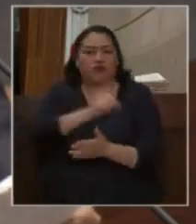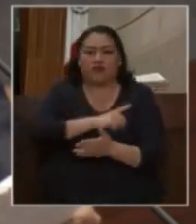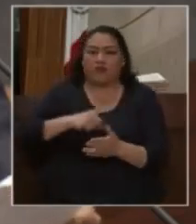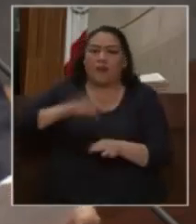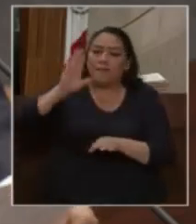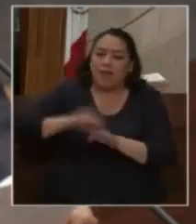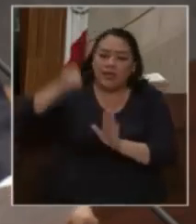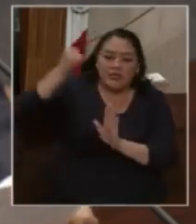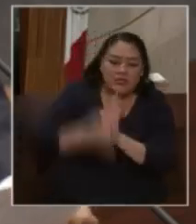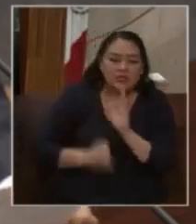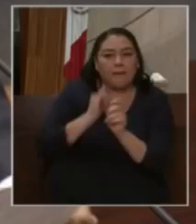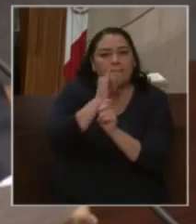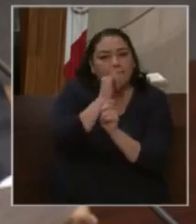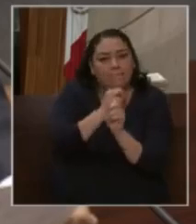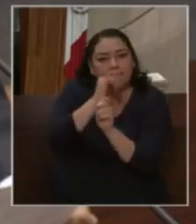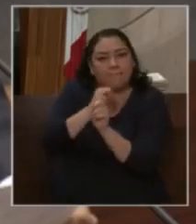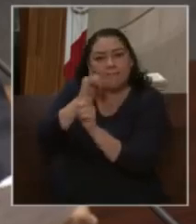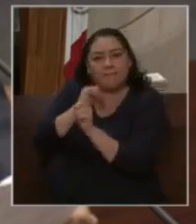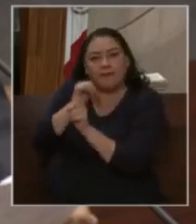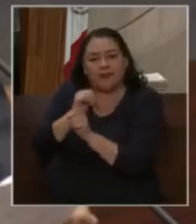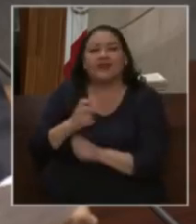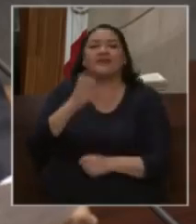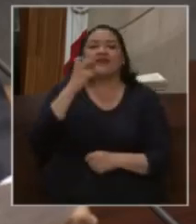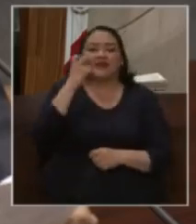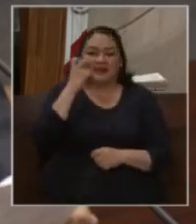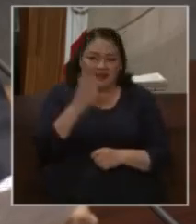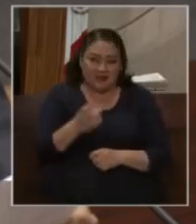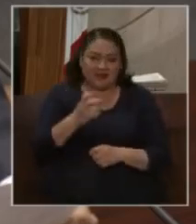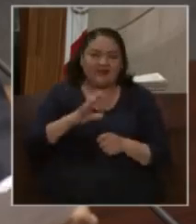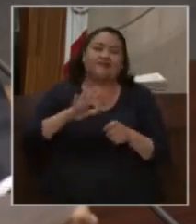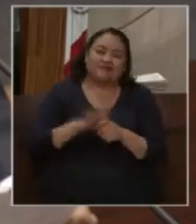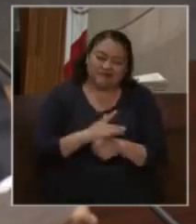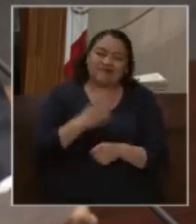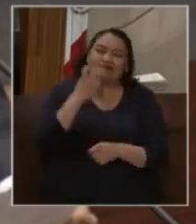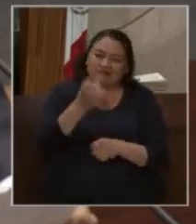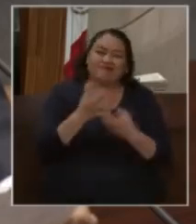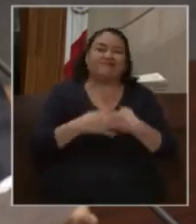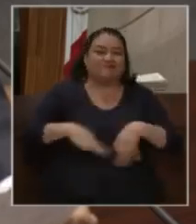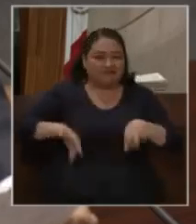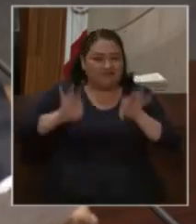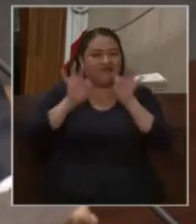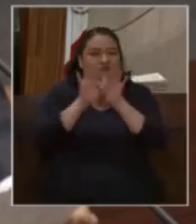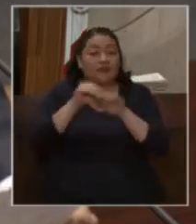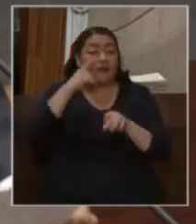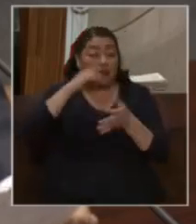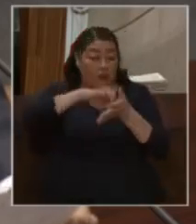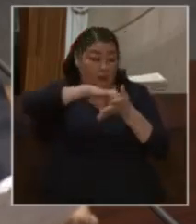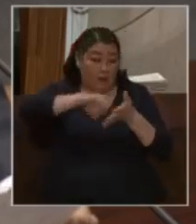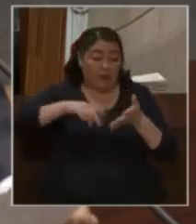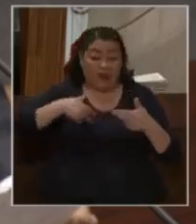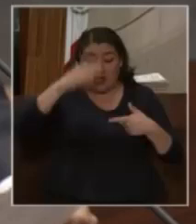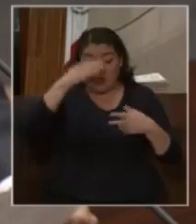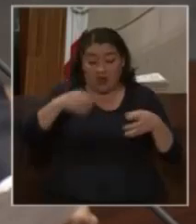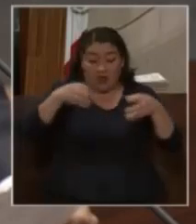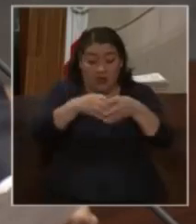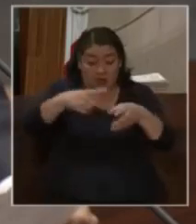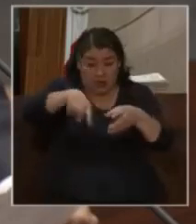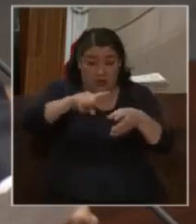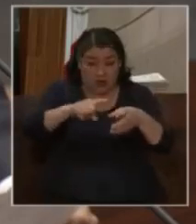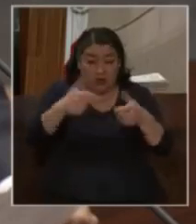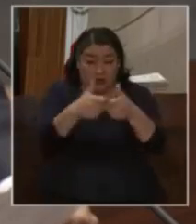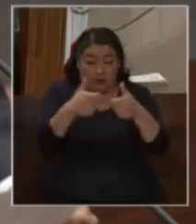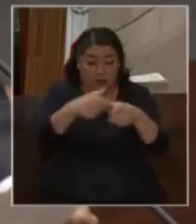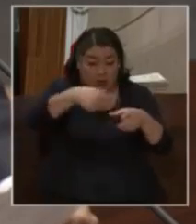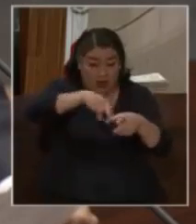este tipo de conductas, el nexo causal se encuentra supeditado a la determinación del beneficio, pues la ejecución de un instrumento financiero en el que